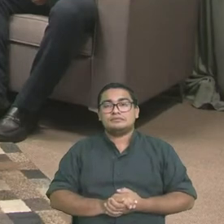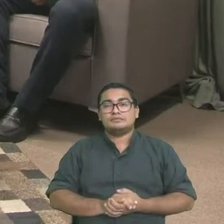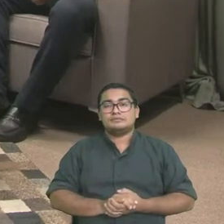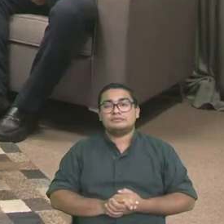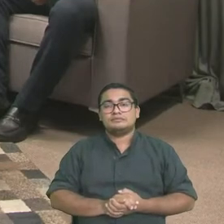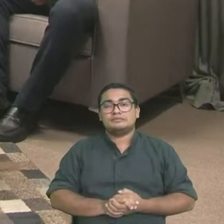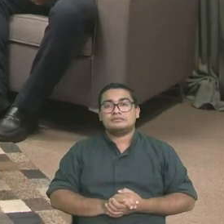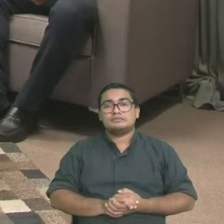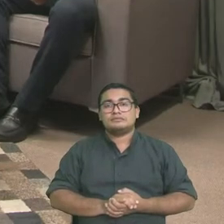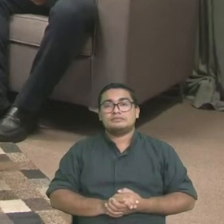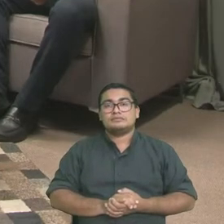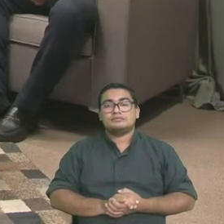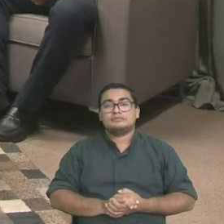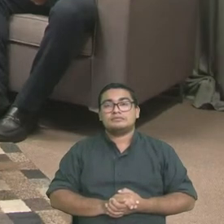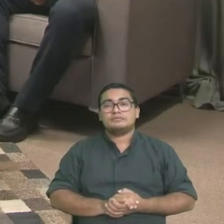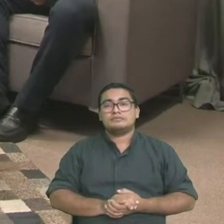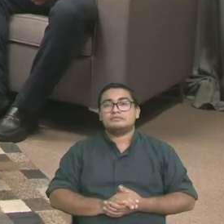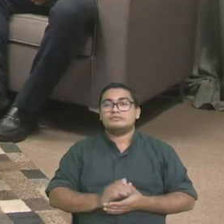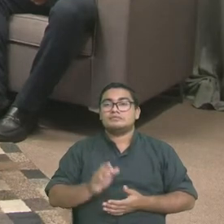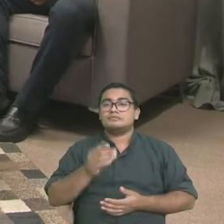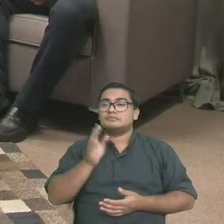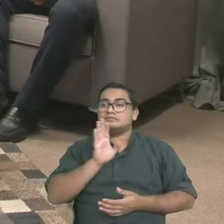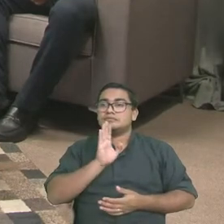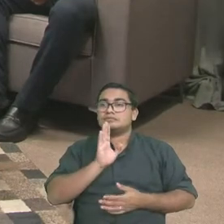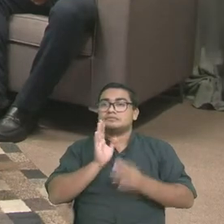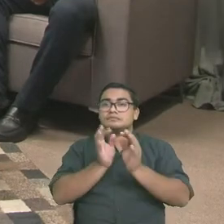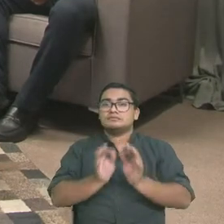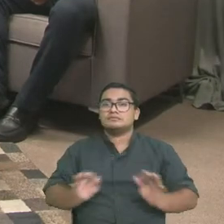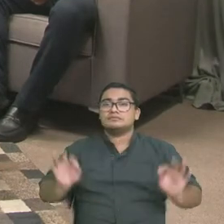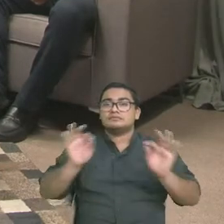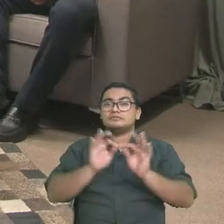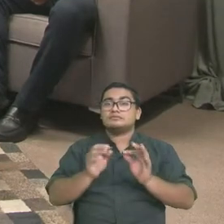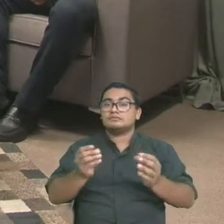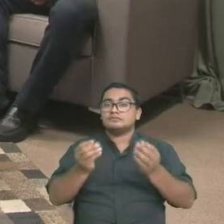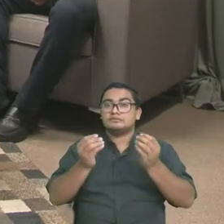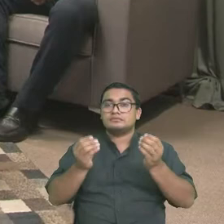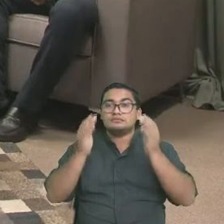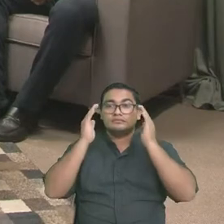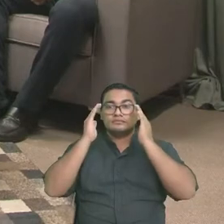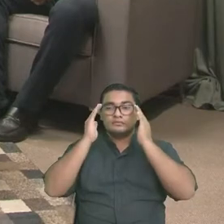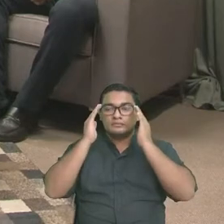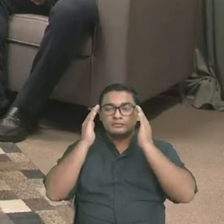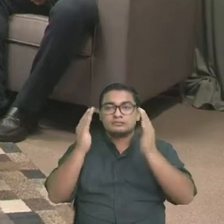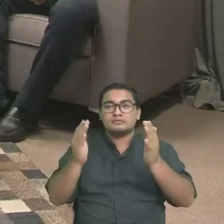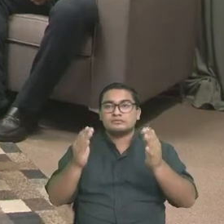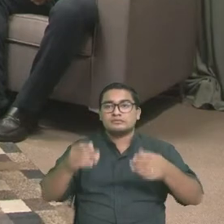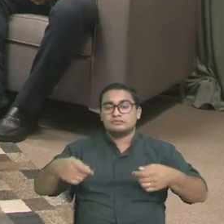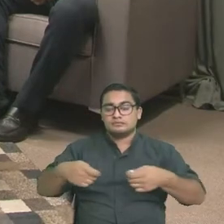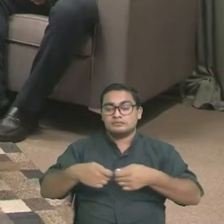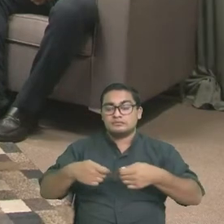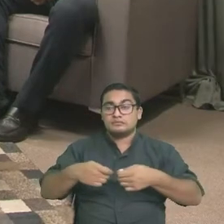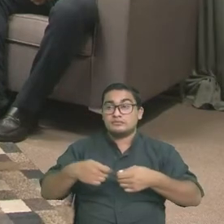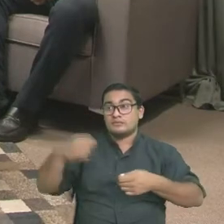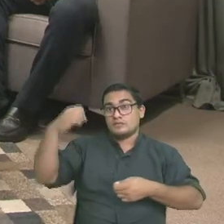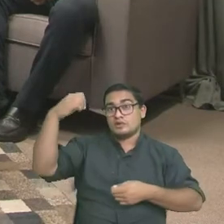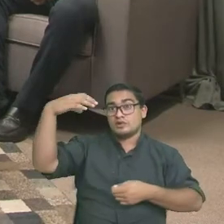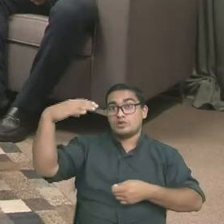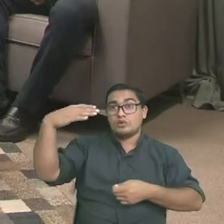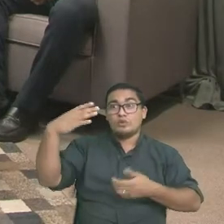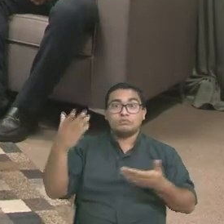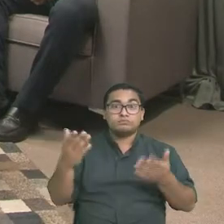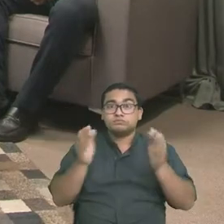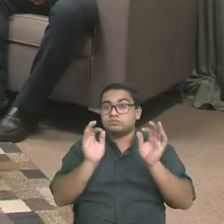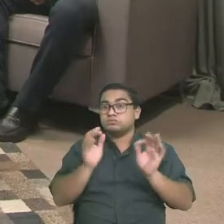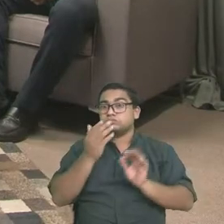quisiera desaprovechar su compañía para hacer énfasis solo en este aspecto, pero además una cobertura energética deficiente en los lugares que estaba, y más